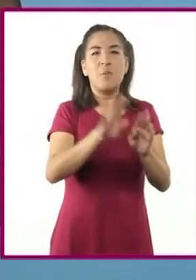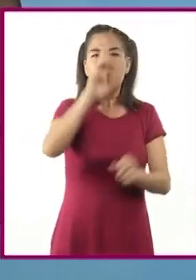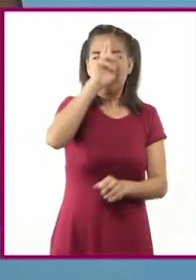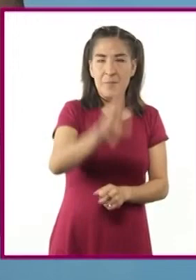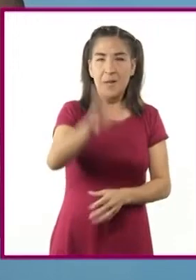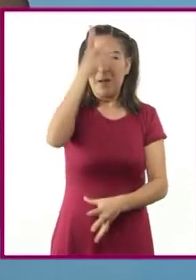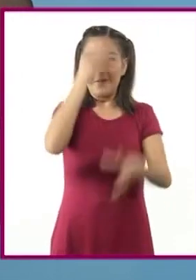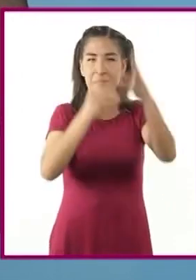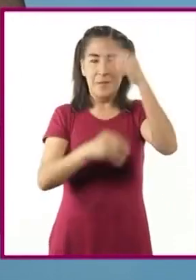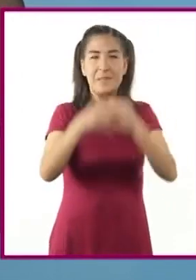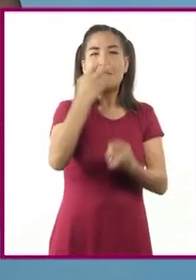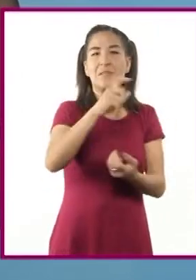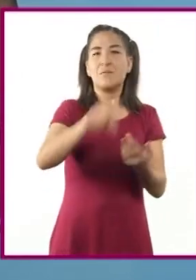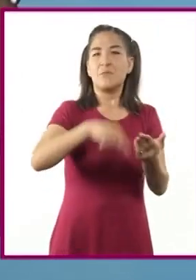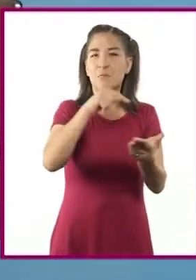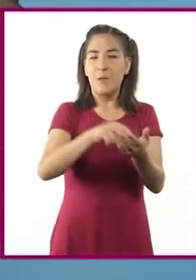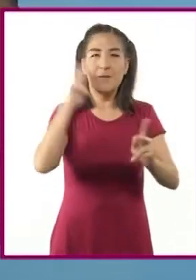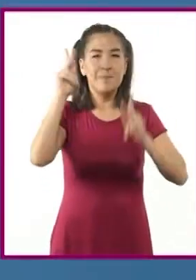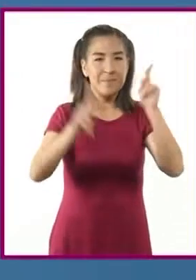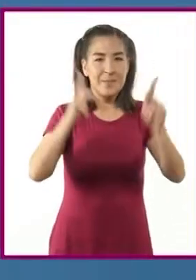respetar el lugar que se visita.